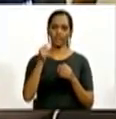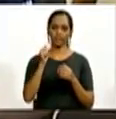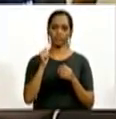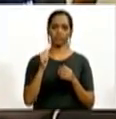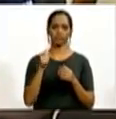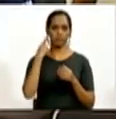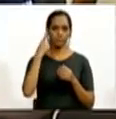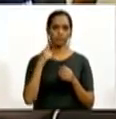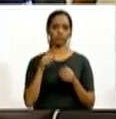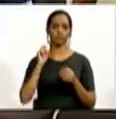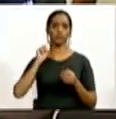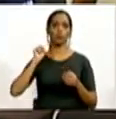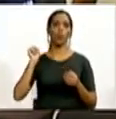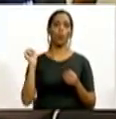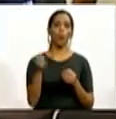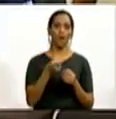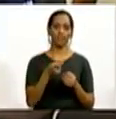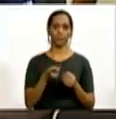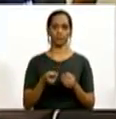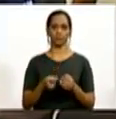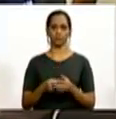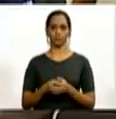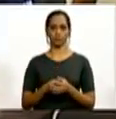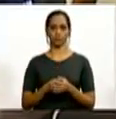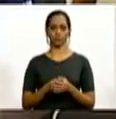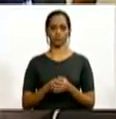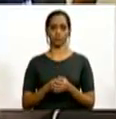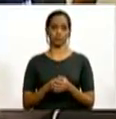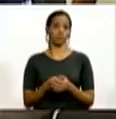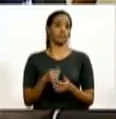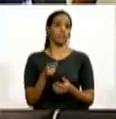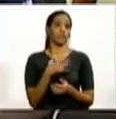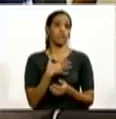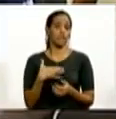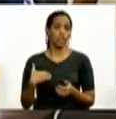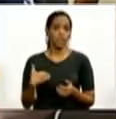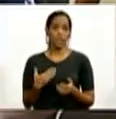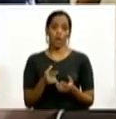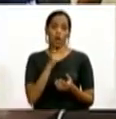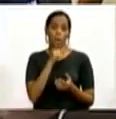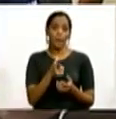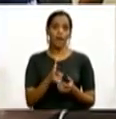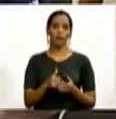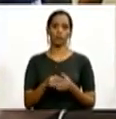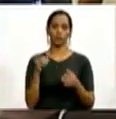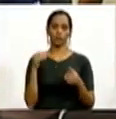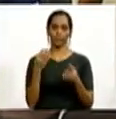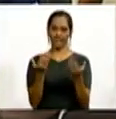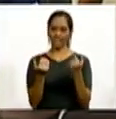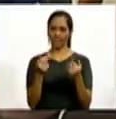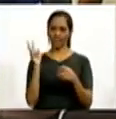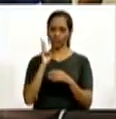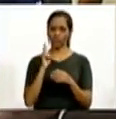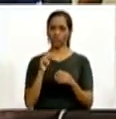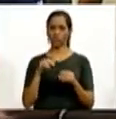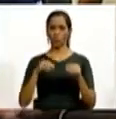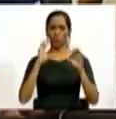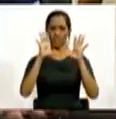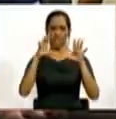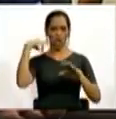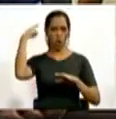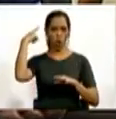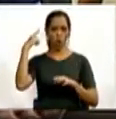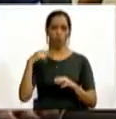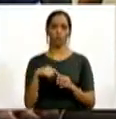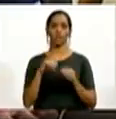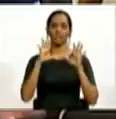que es guatemalteca también, y quieren posicionar a este sujeto. Lo malo es que 20 Venezuela son como 10 locos, son como 10